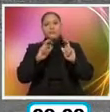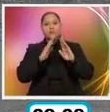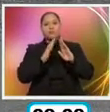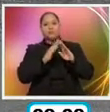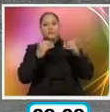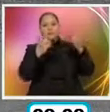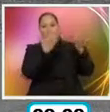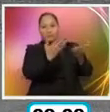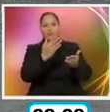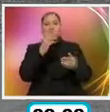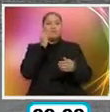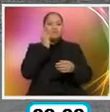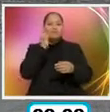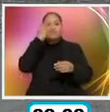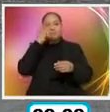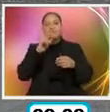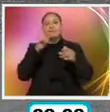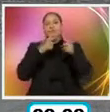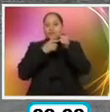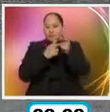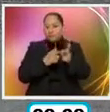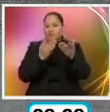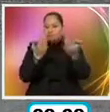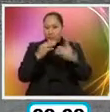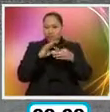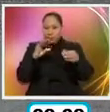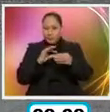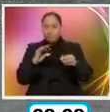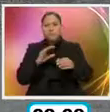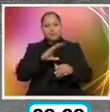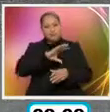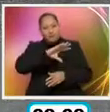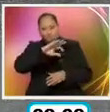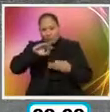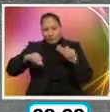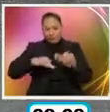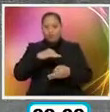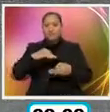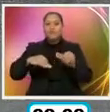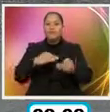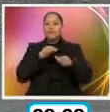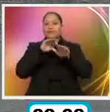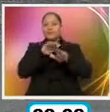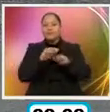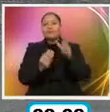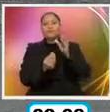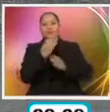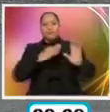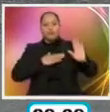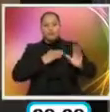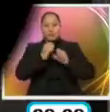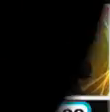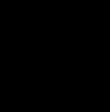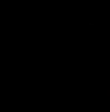casa, vamos con Enrique para que nos siga contando absolutamente todo sobre estos nuevos propósitos de Año Nuevo.